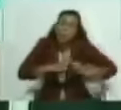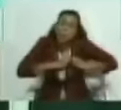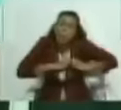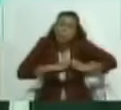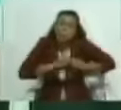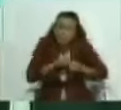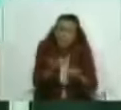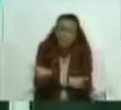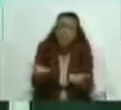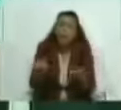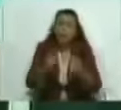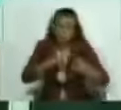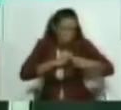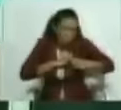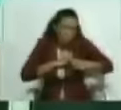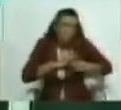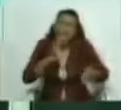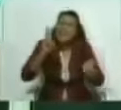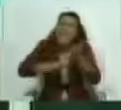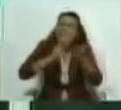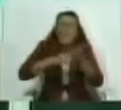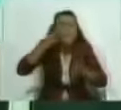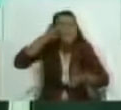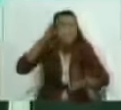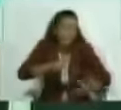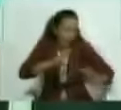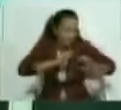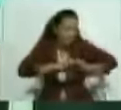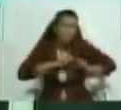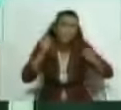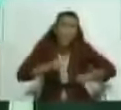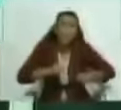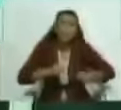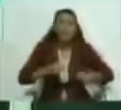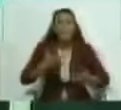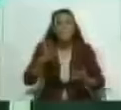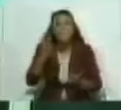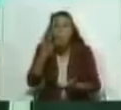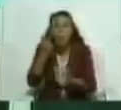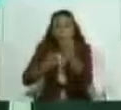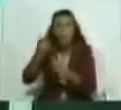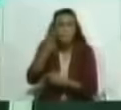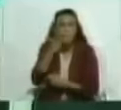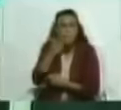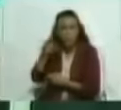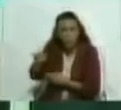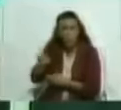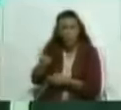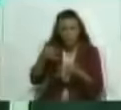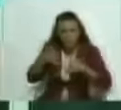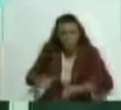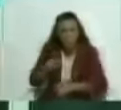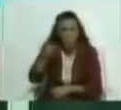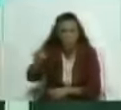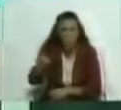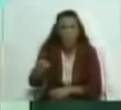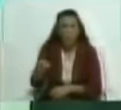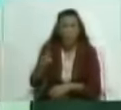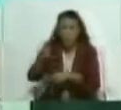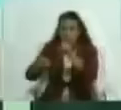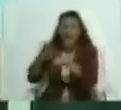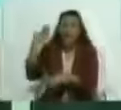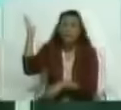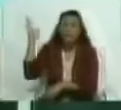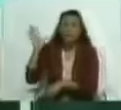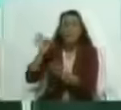para la razón, les hablo desde la verdad. A mi madre le preguntaron, Amanda, mi madre María Eugenia que está